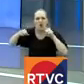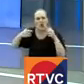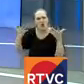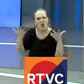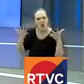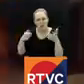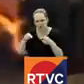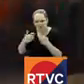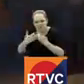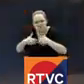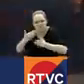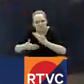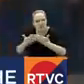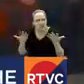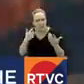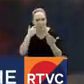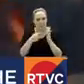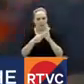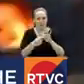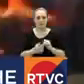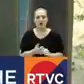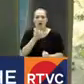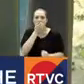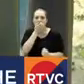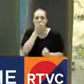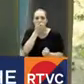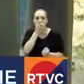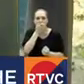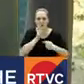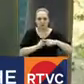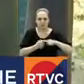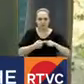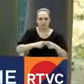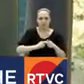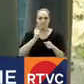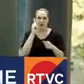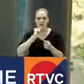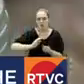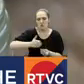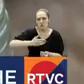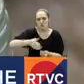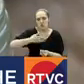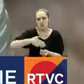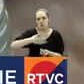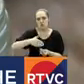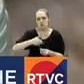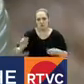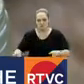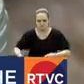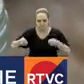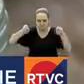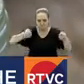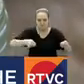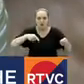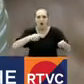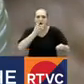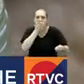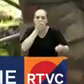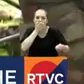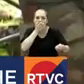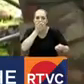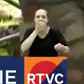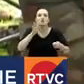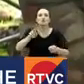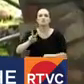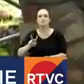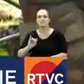ancestral. A fuego de leña así se inicia con la preparación del biche, bebida tradicional del Pacífico colombiano. Se elabora a